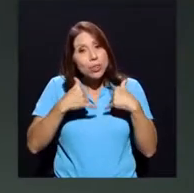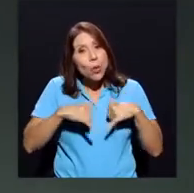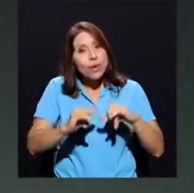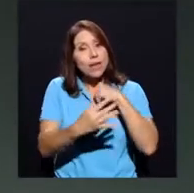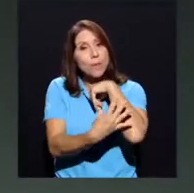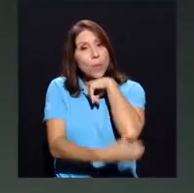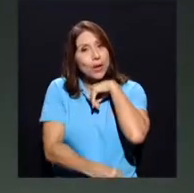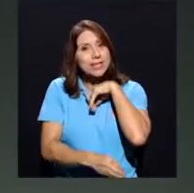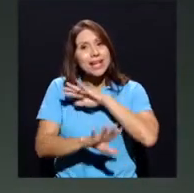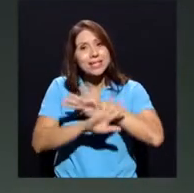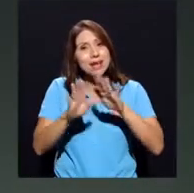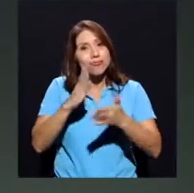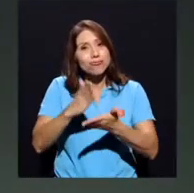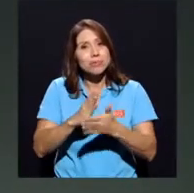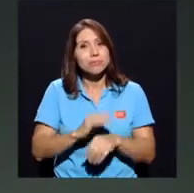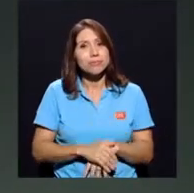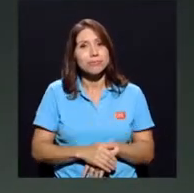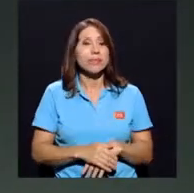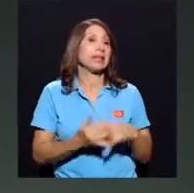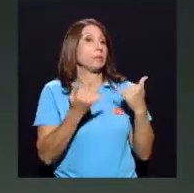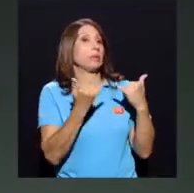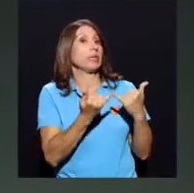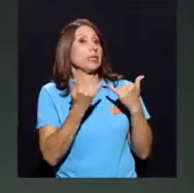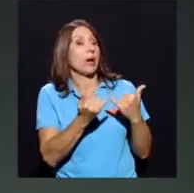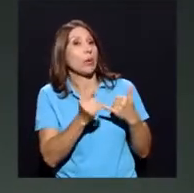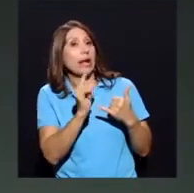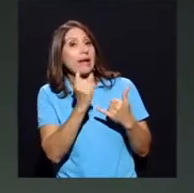estamos en pobreza de tiempo pero regresamos